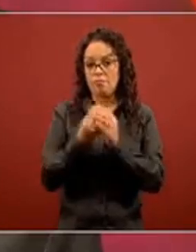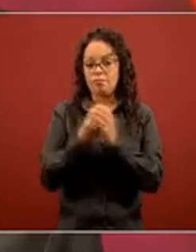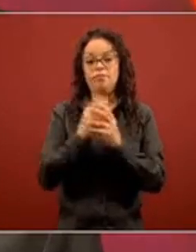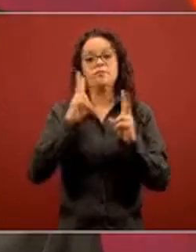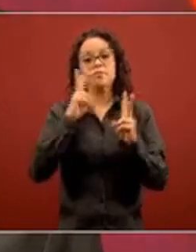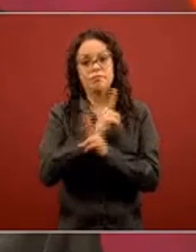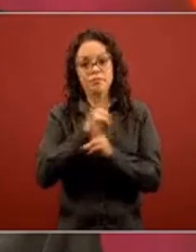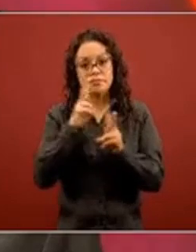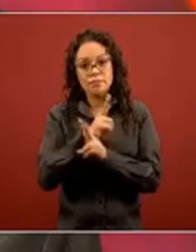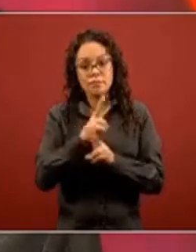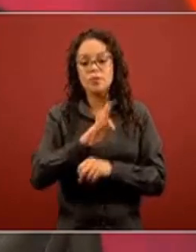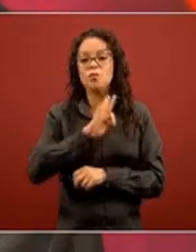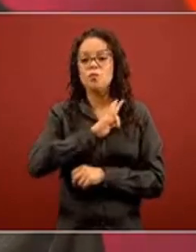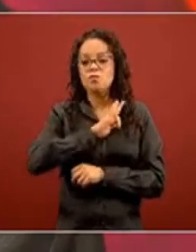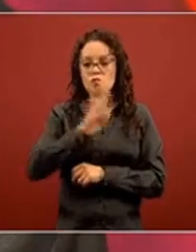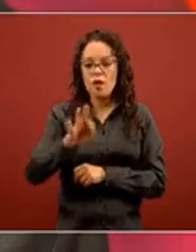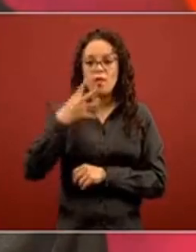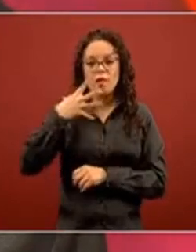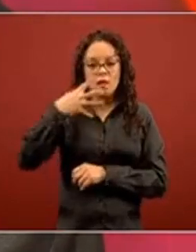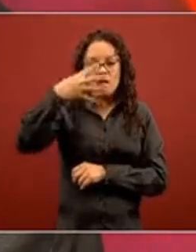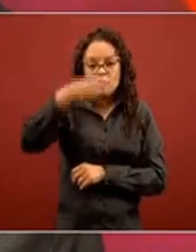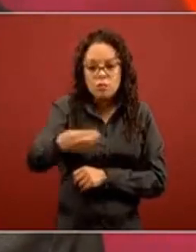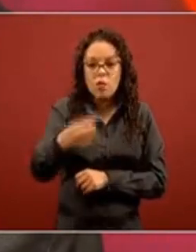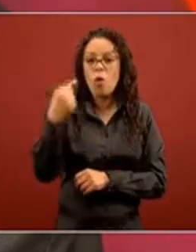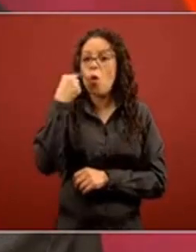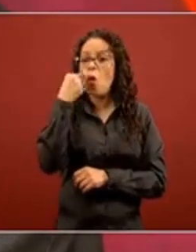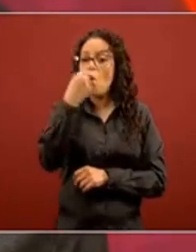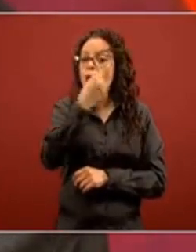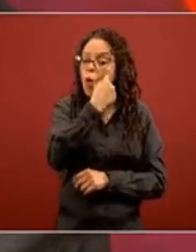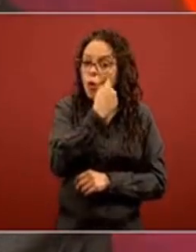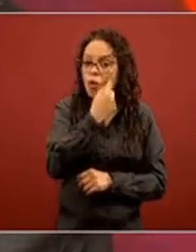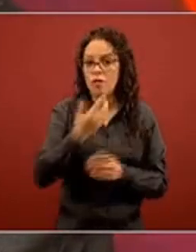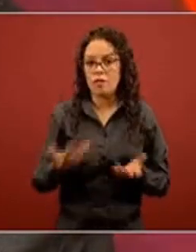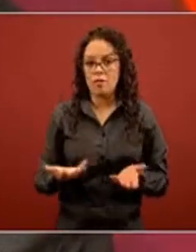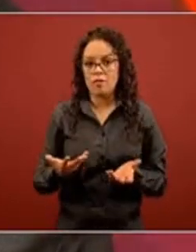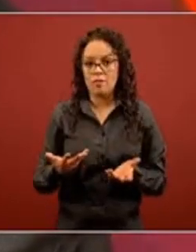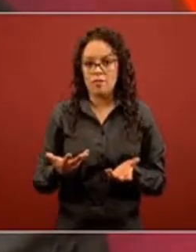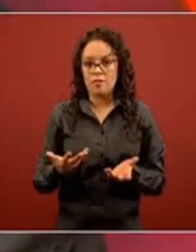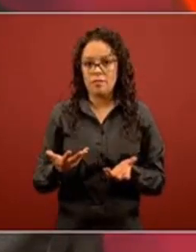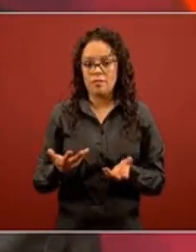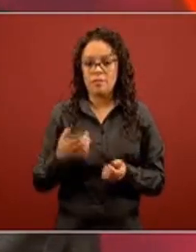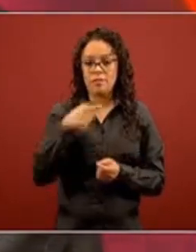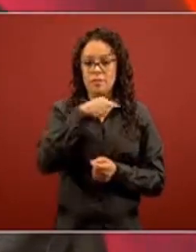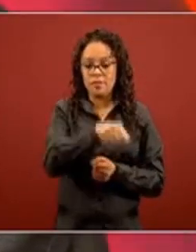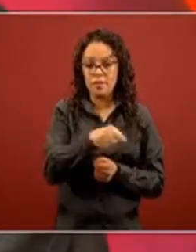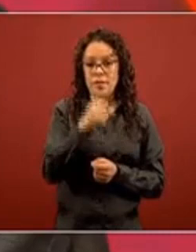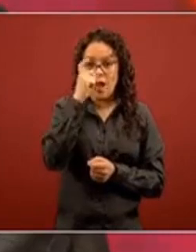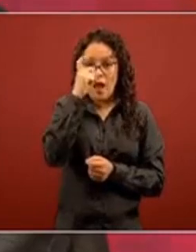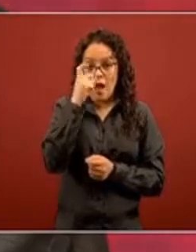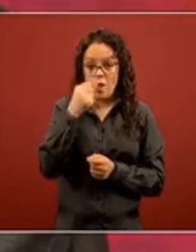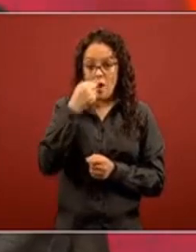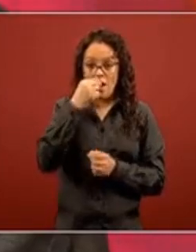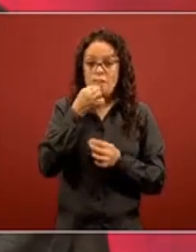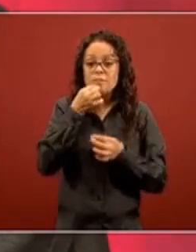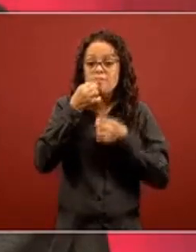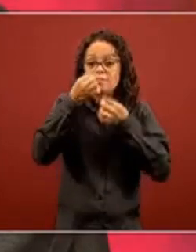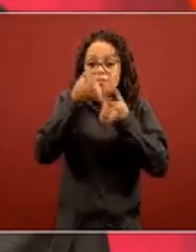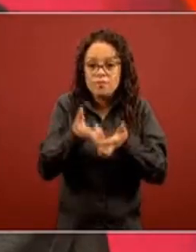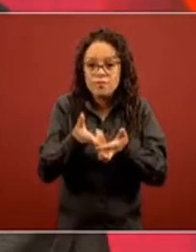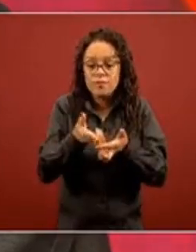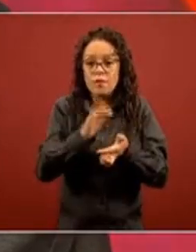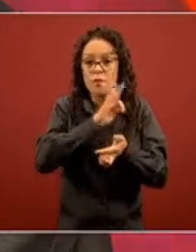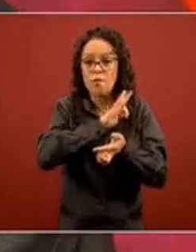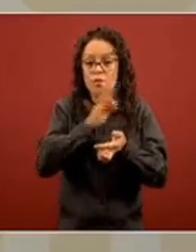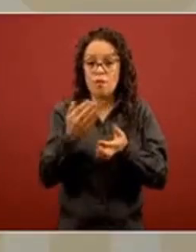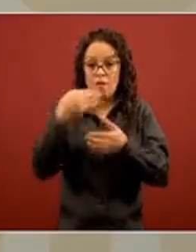también por los ojos. Si las partículas infectantes caen sobre la conjuntiva, que es la membrana que recubre el espacio anterior